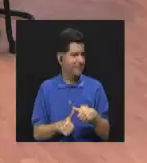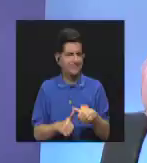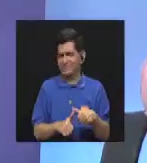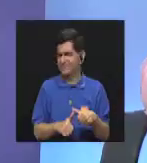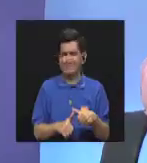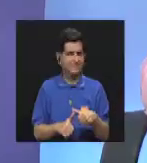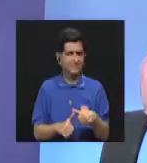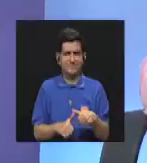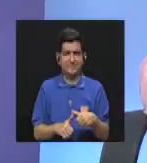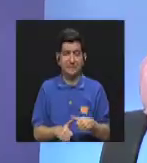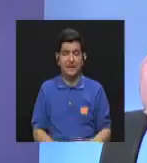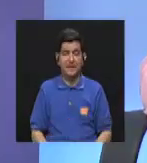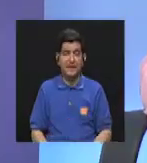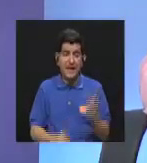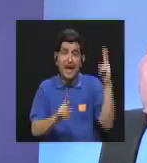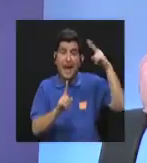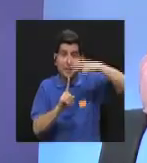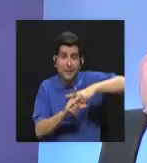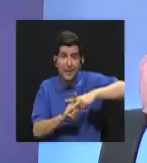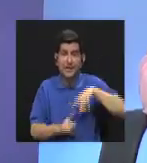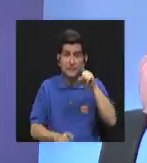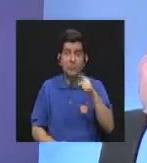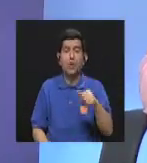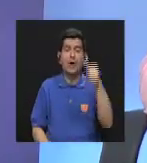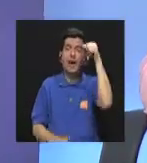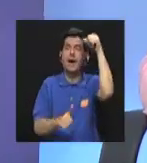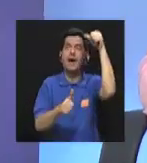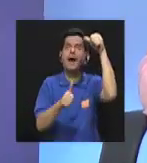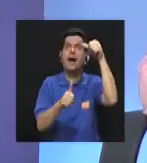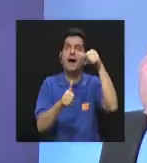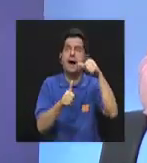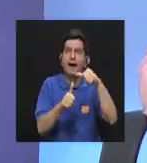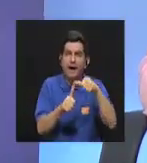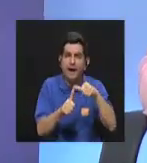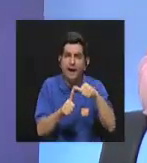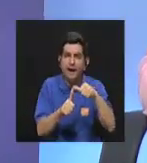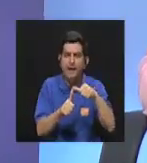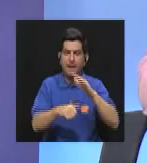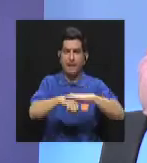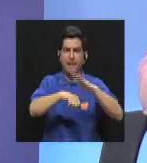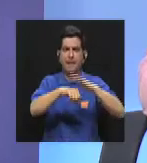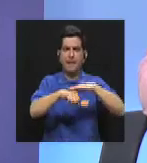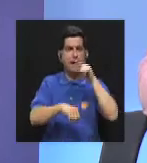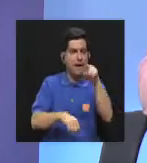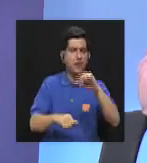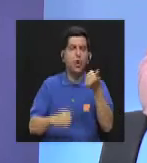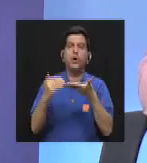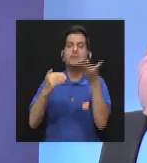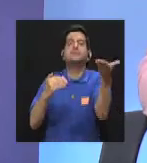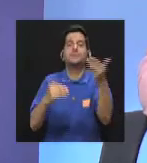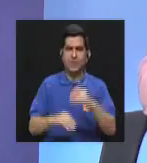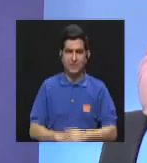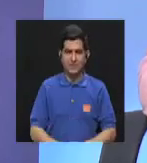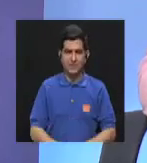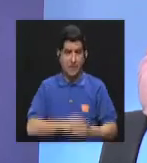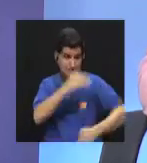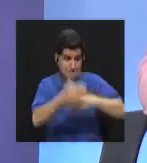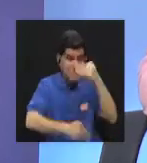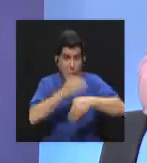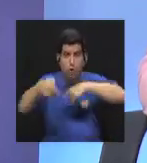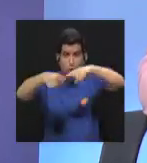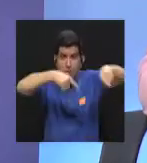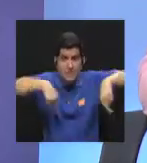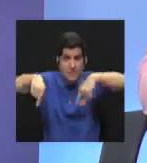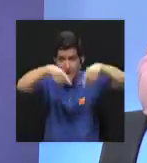O sea, es el ejercicio de uno recordar lo que les va trayendo a la memoria otras cosas. Entonces, el proceso de grabación,